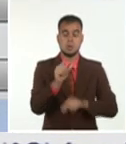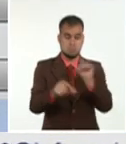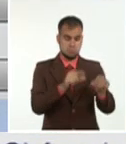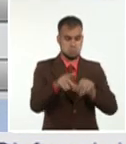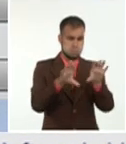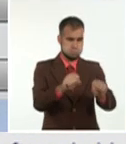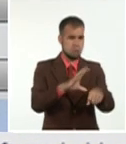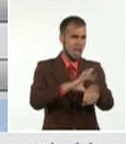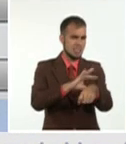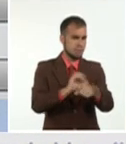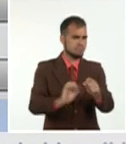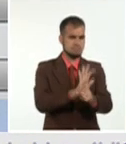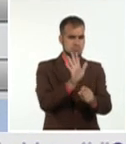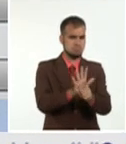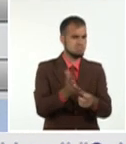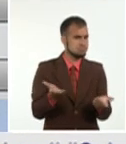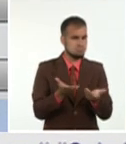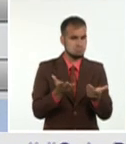total de